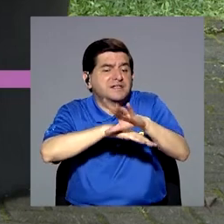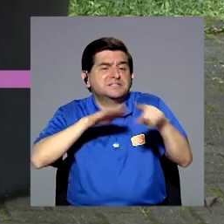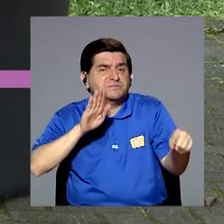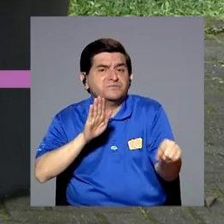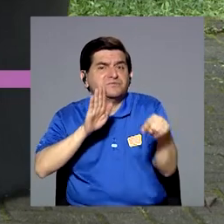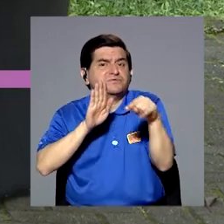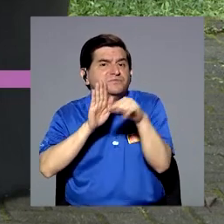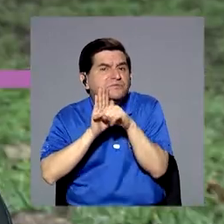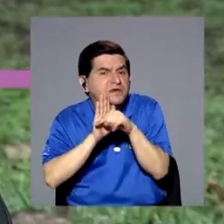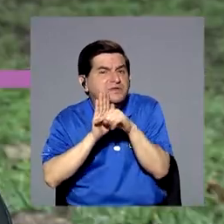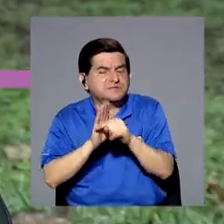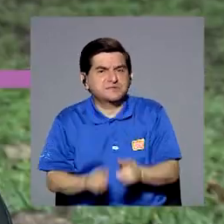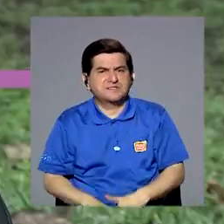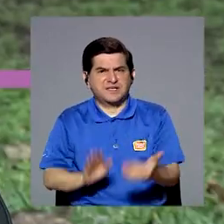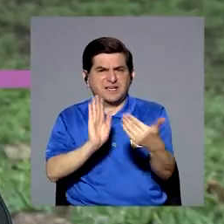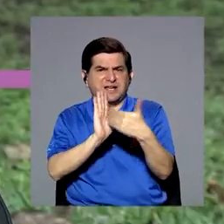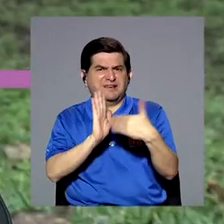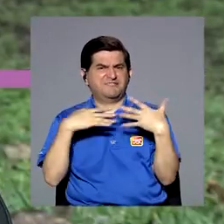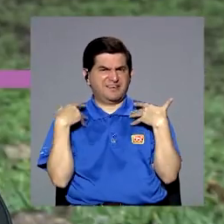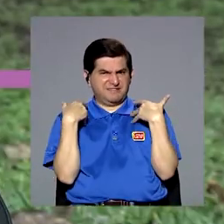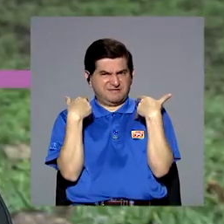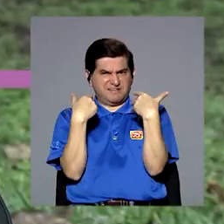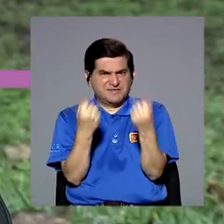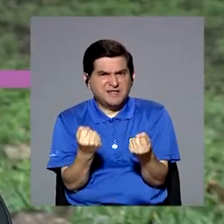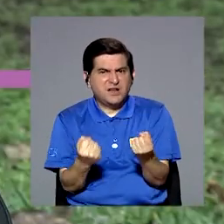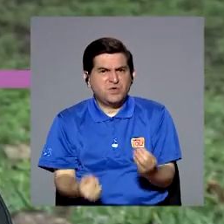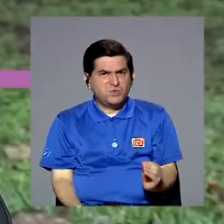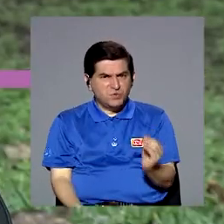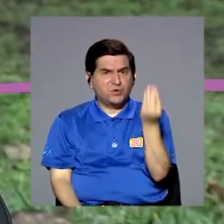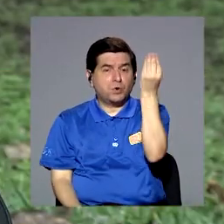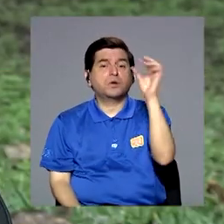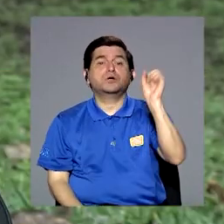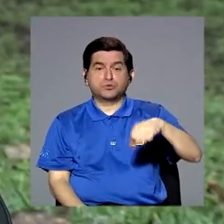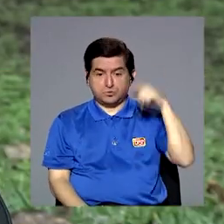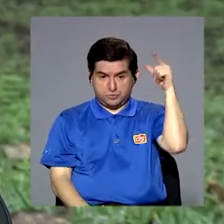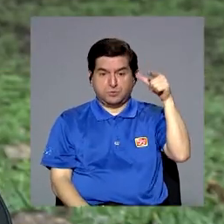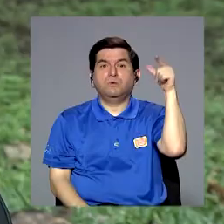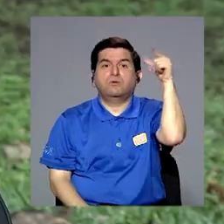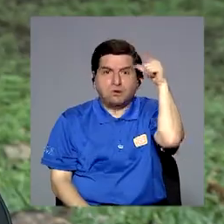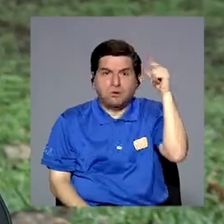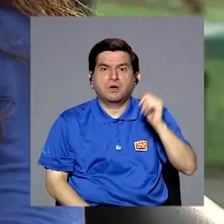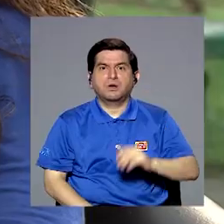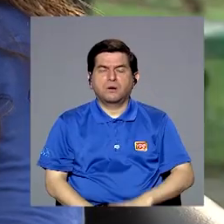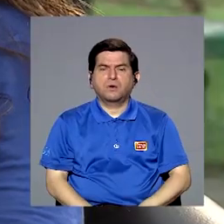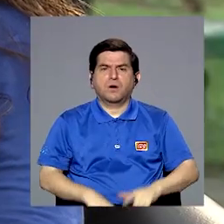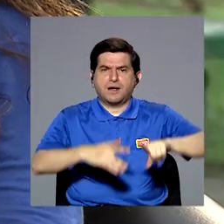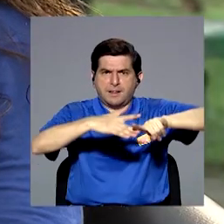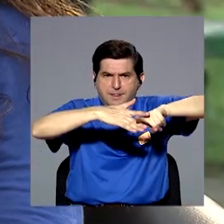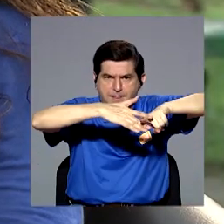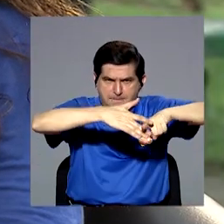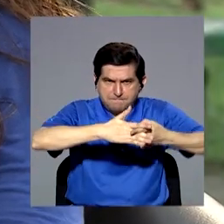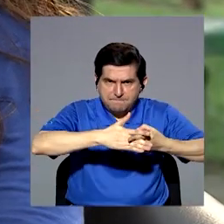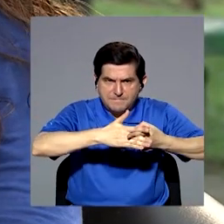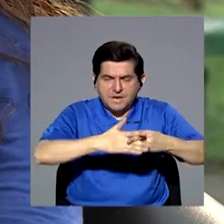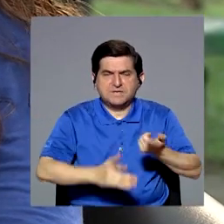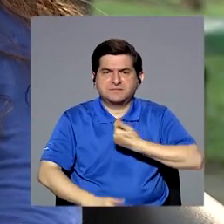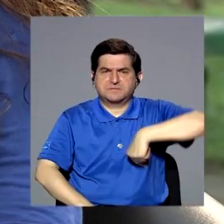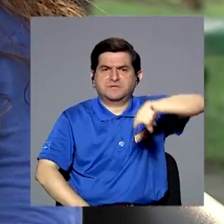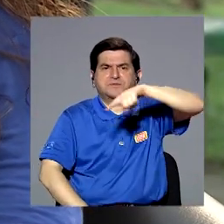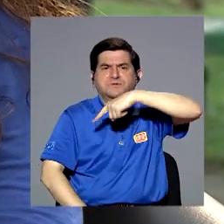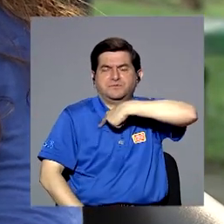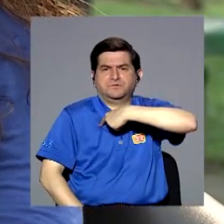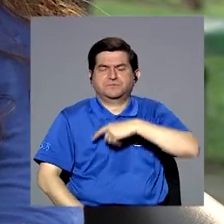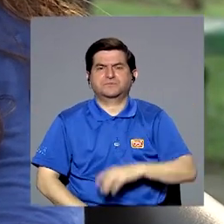tan negativa que, por ejemplo, afecta la salud de los jóvenes? Por supuesto, cuando empezamos a adquirir